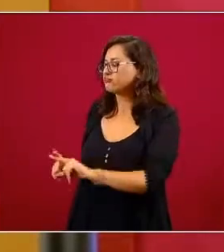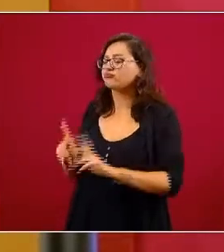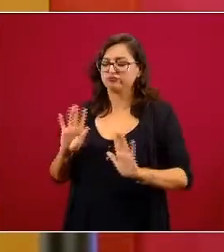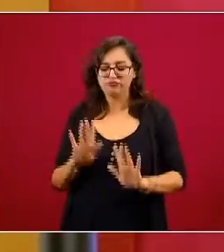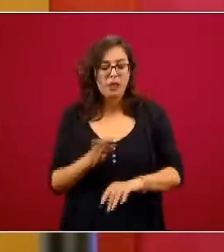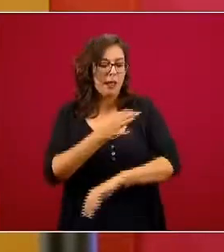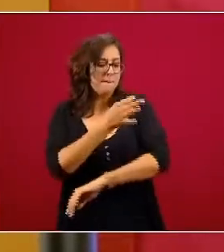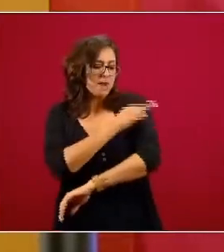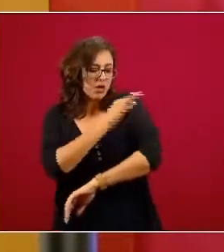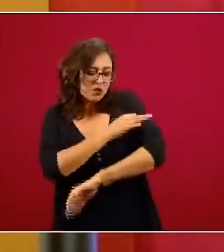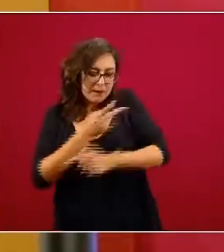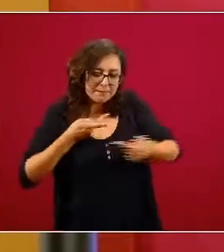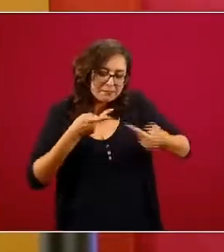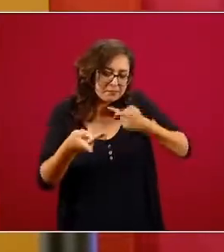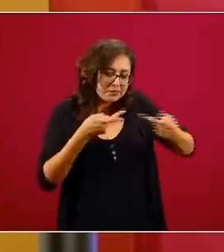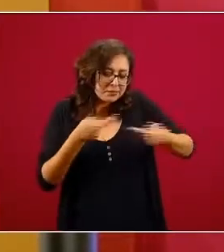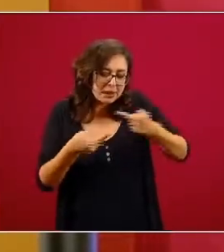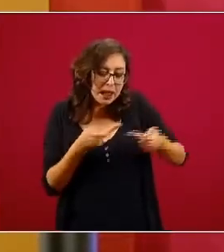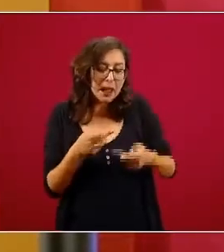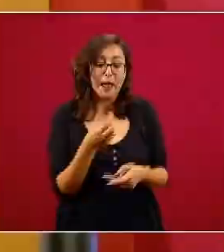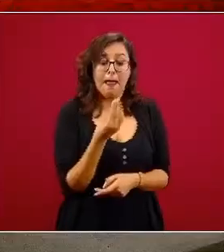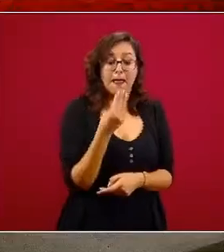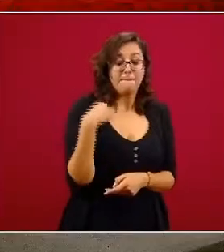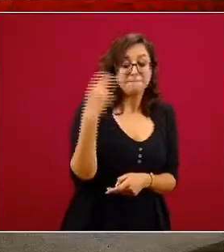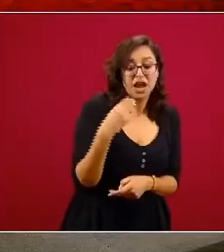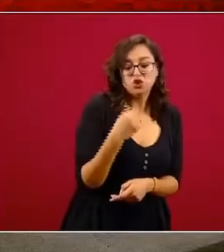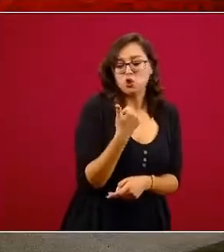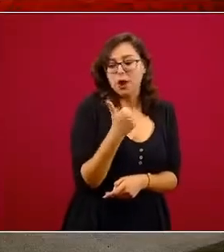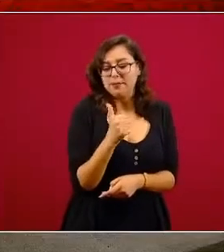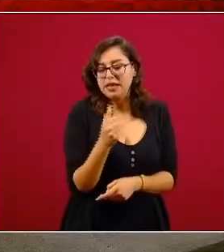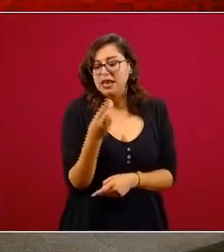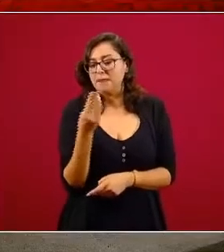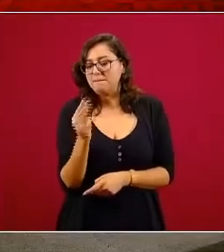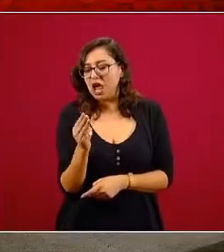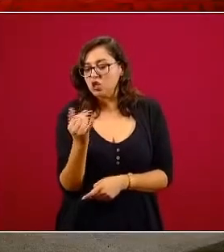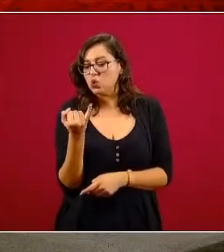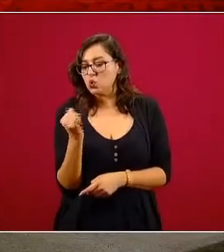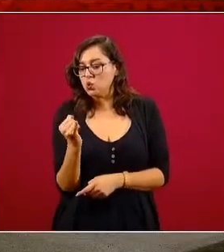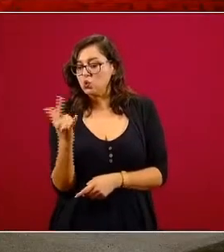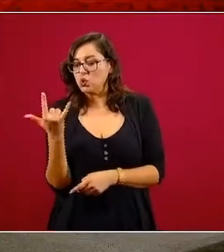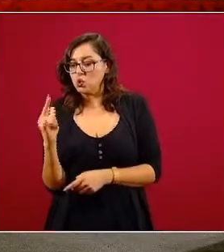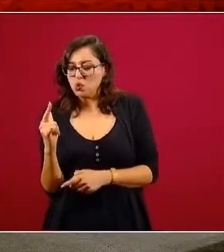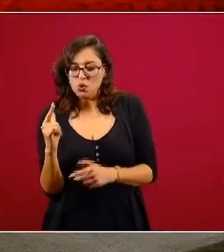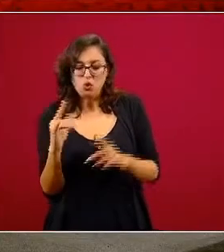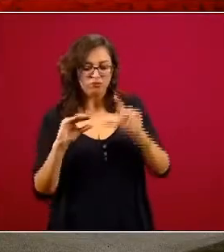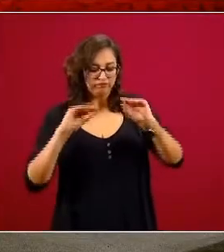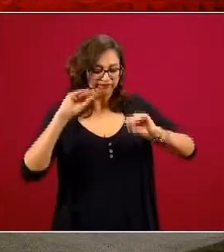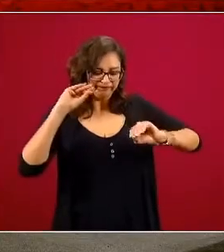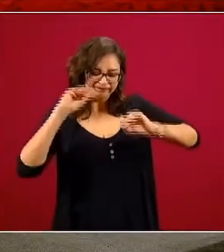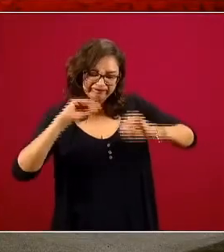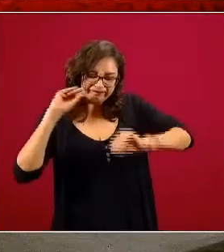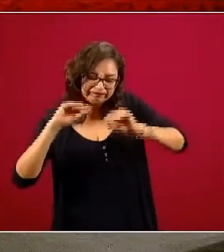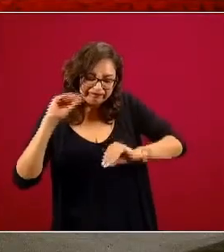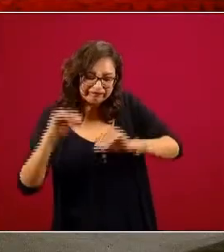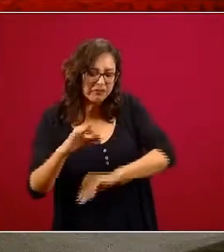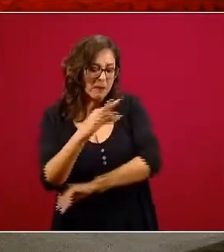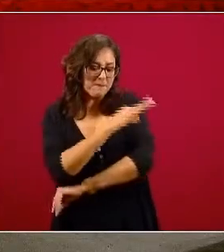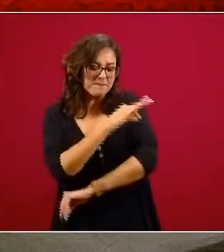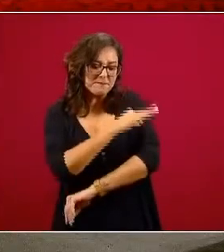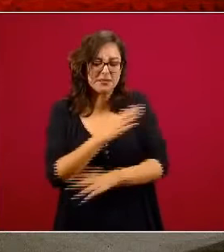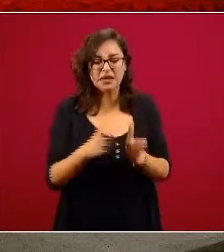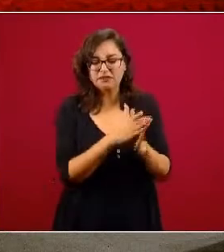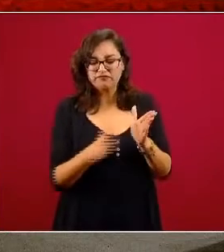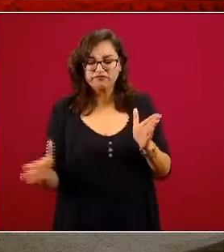partir de marzo y durante abril, mayo, junio, julio producen la vacuna. Es el tiempo que tarda en promedio